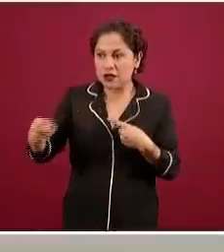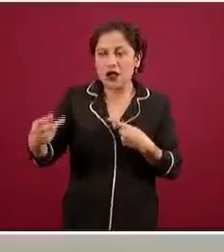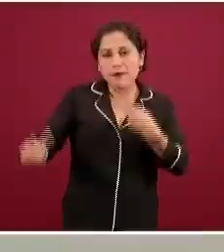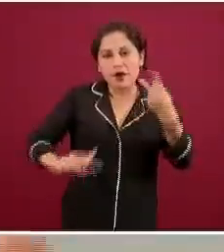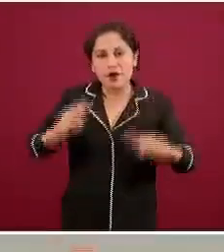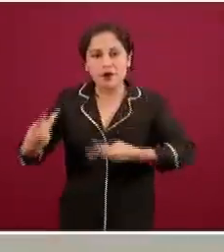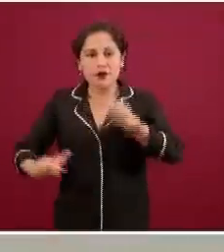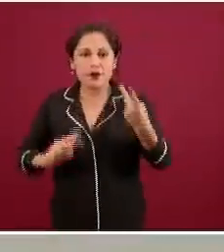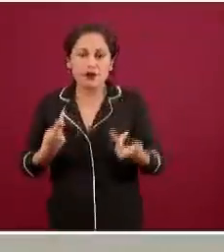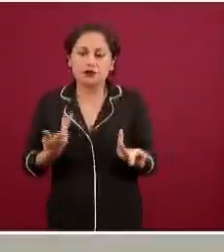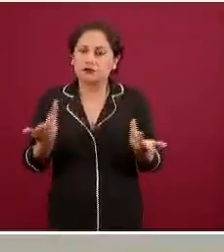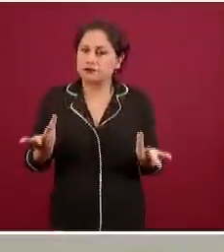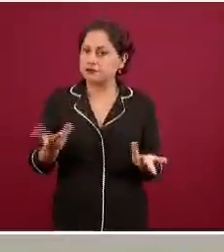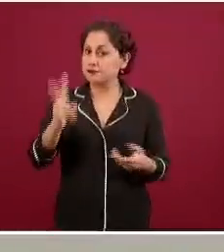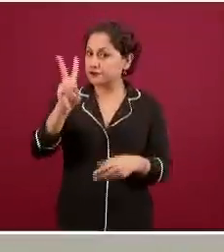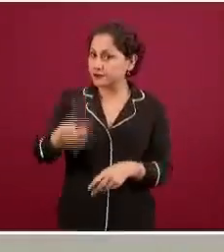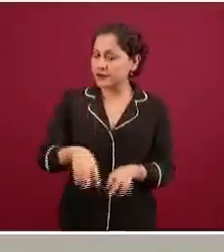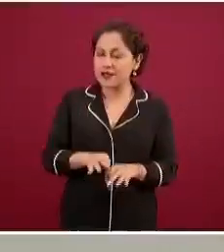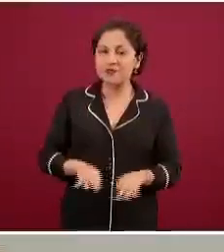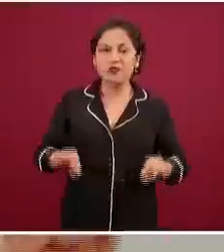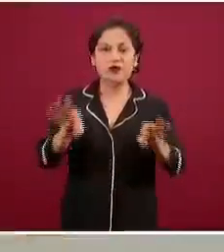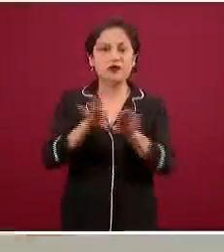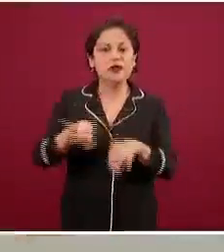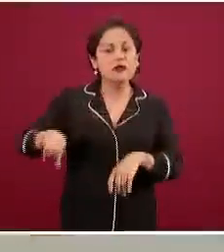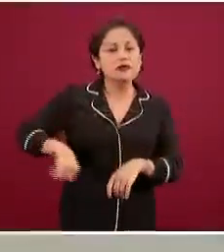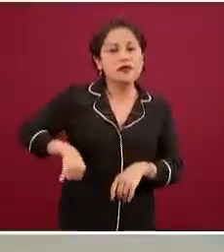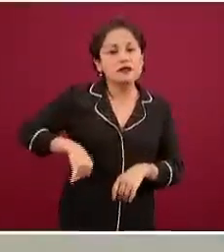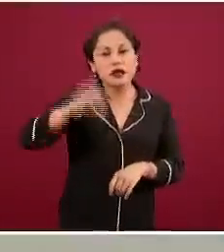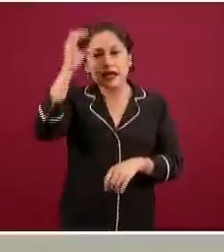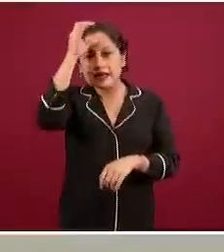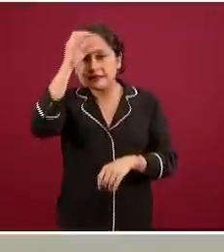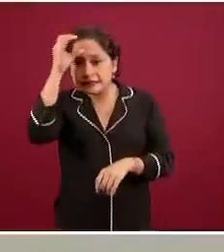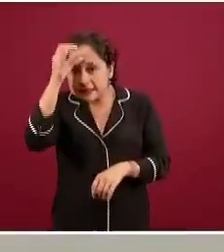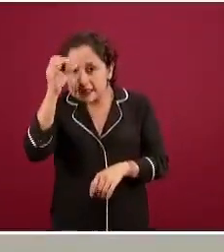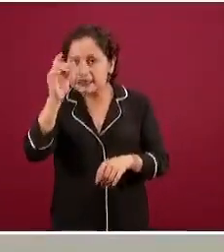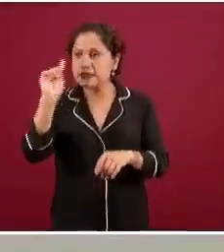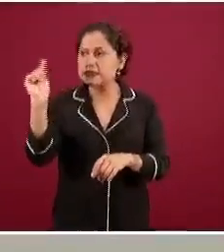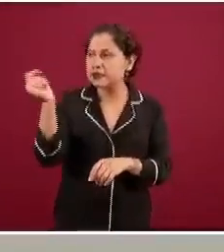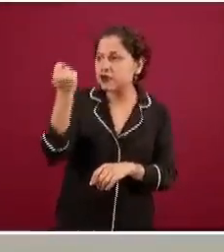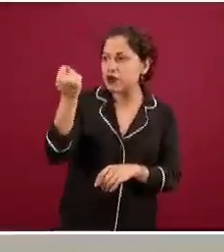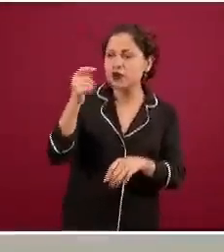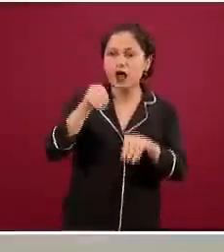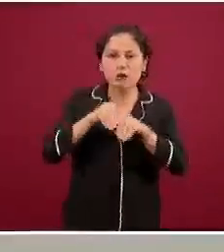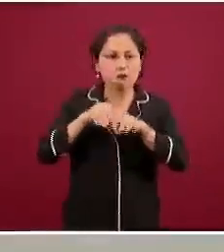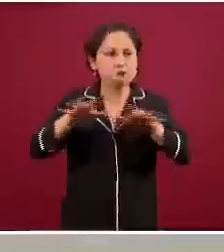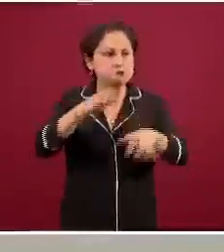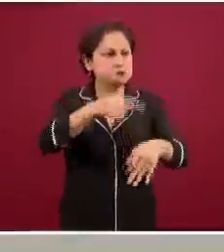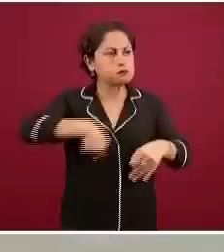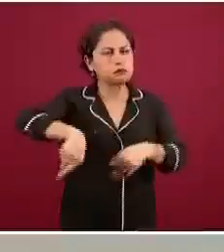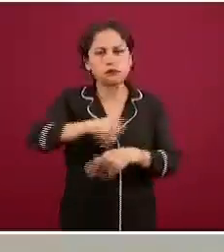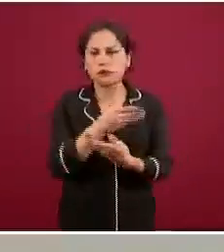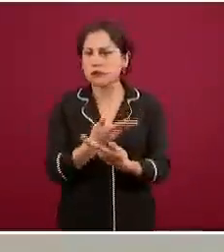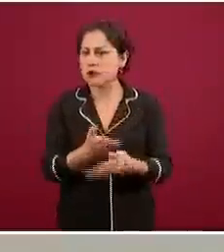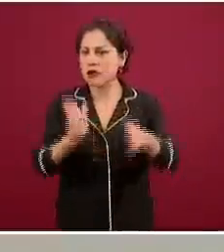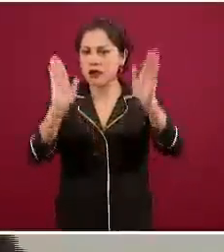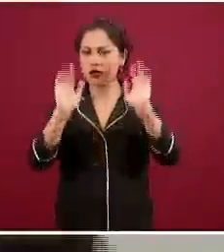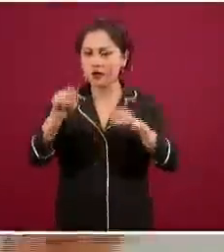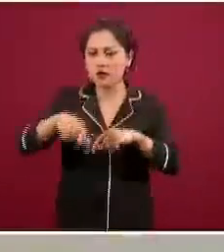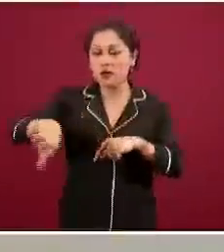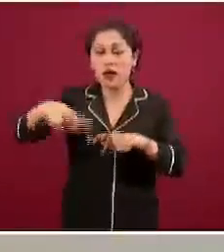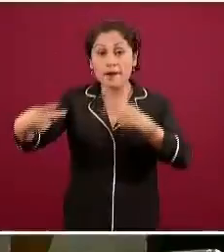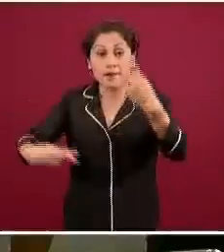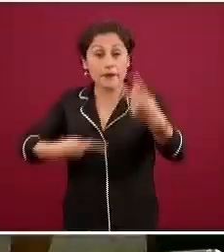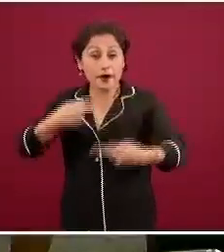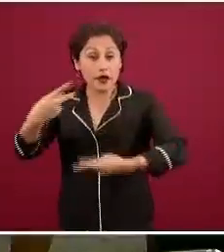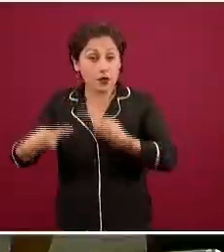La ciencia, cualquier ciencia, incluida la epidemiología, debe estar al alcance público. Entonces, en la medida en que ustedes hagan preguntas más elaboradas,